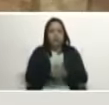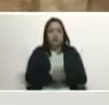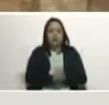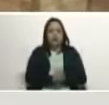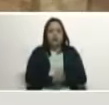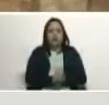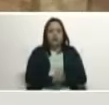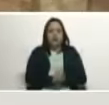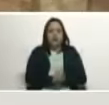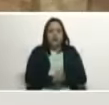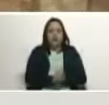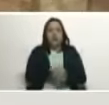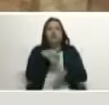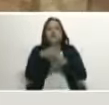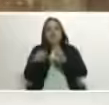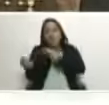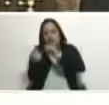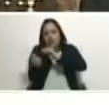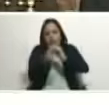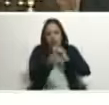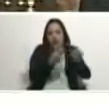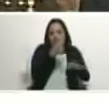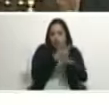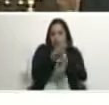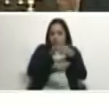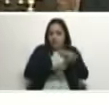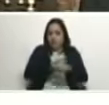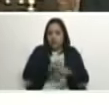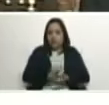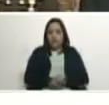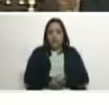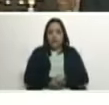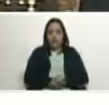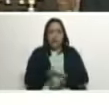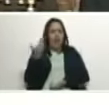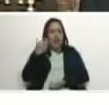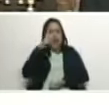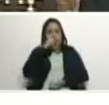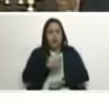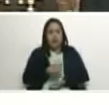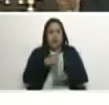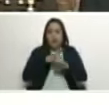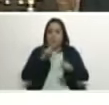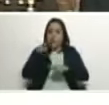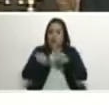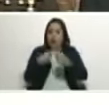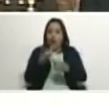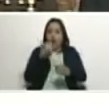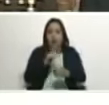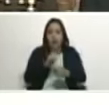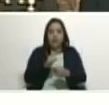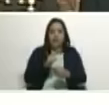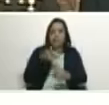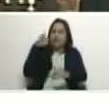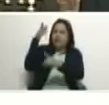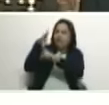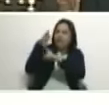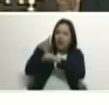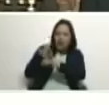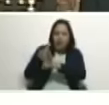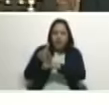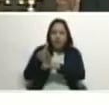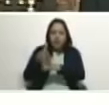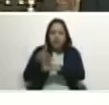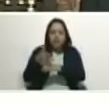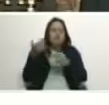Congreso, hacían los debates que tenían que hacer. En aquel momento se lanzó una provocación que ya asignaba el tiempo